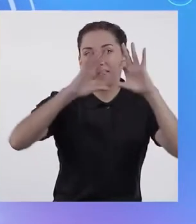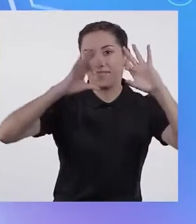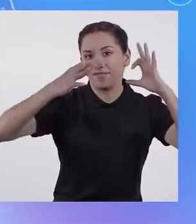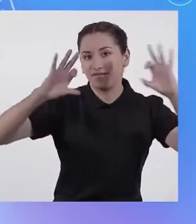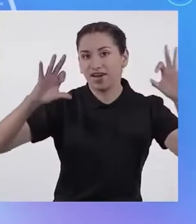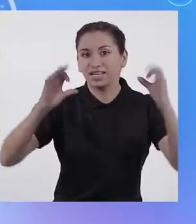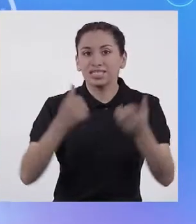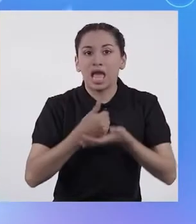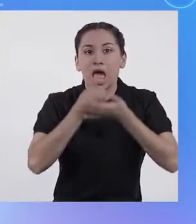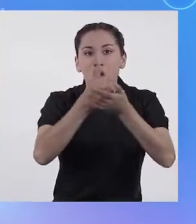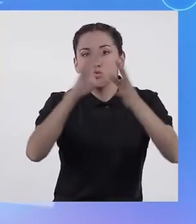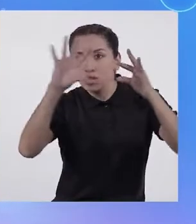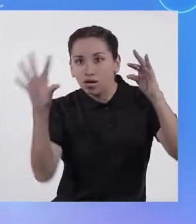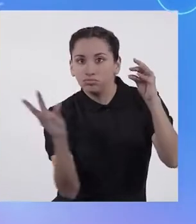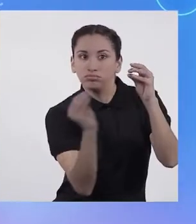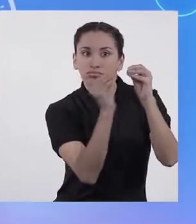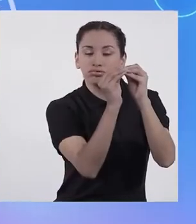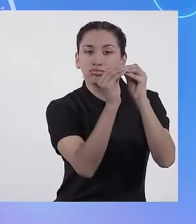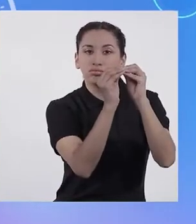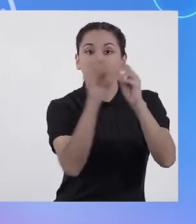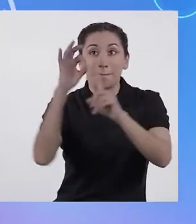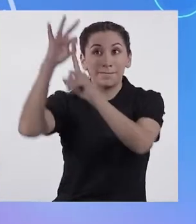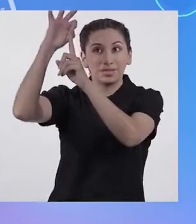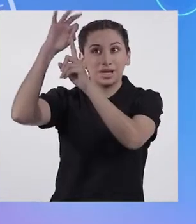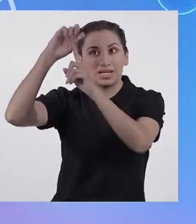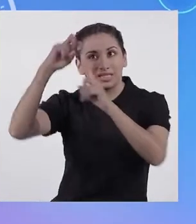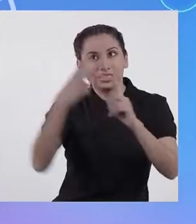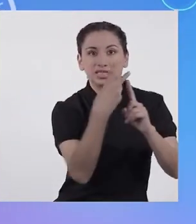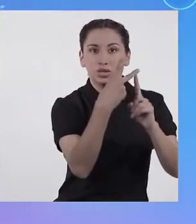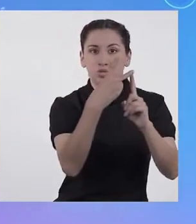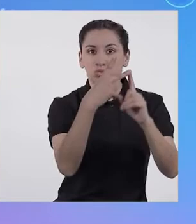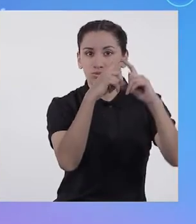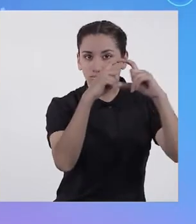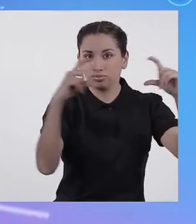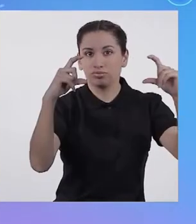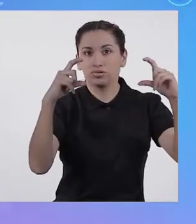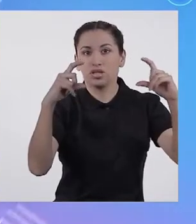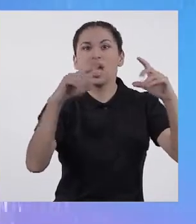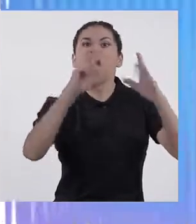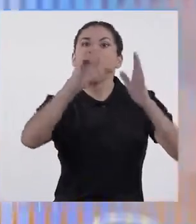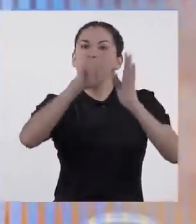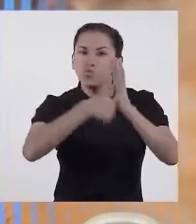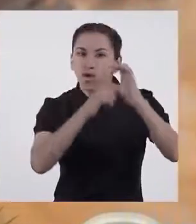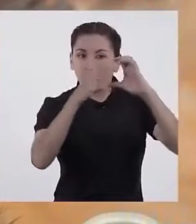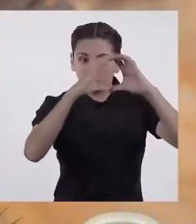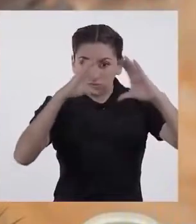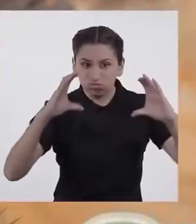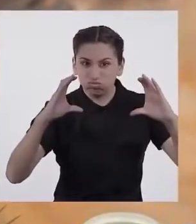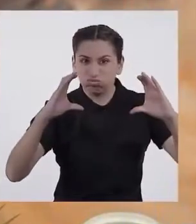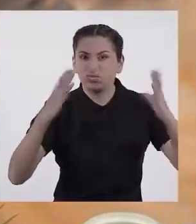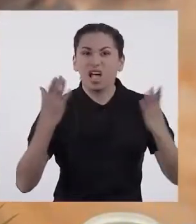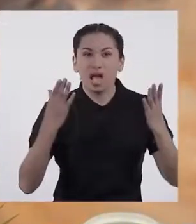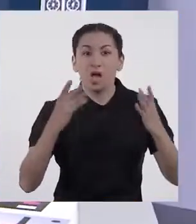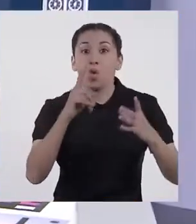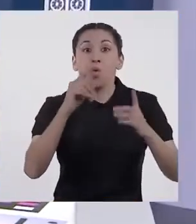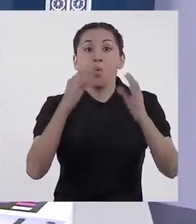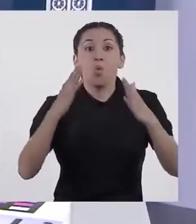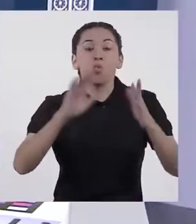la información brindada en el titular. Y lo demás ya es el cuerpo de la noticia,